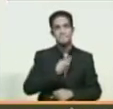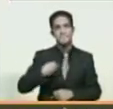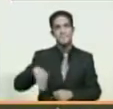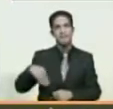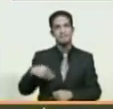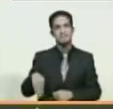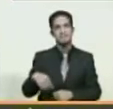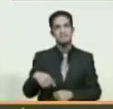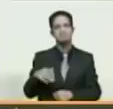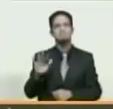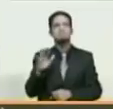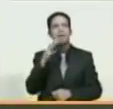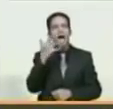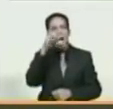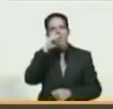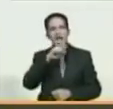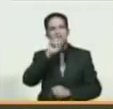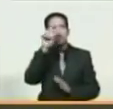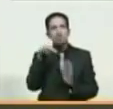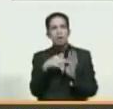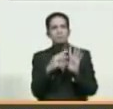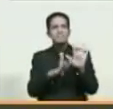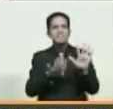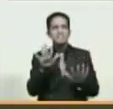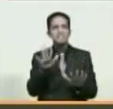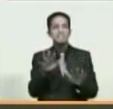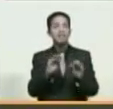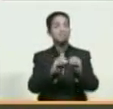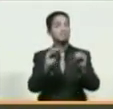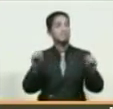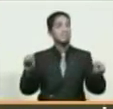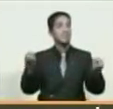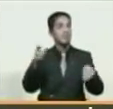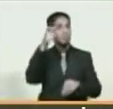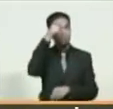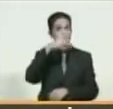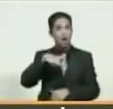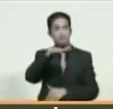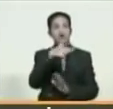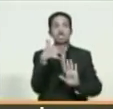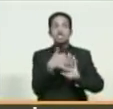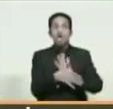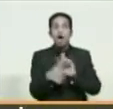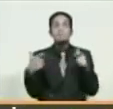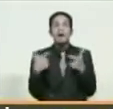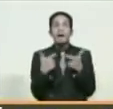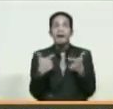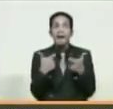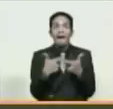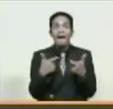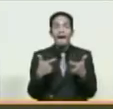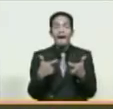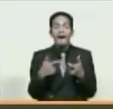el año 2015, advertía a nuestro pueblo de una guerra económica